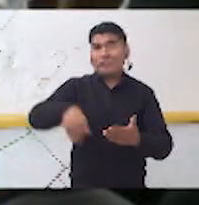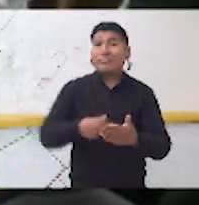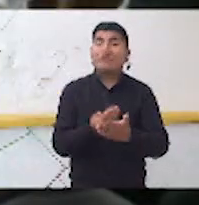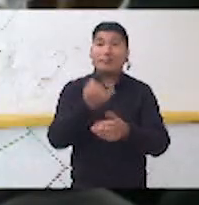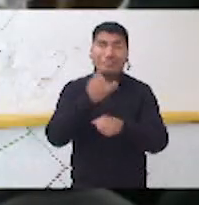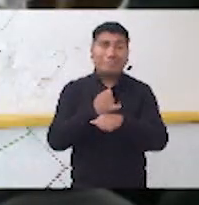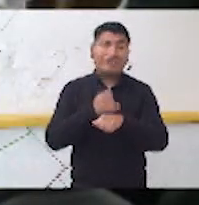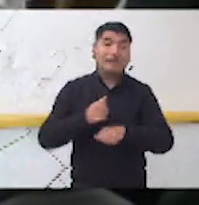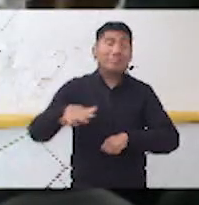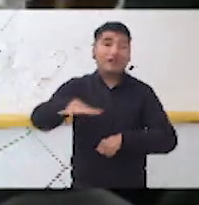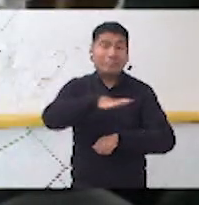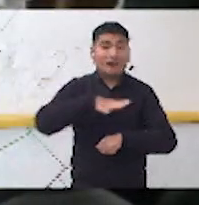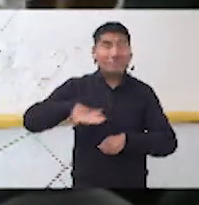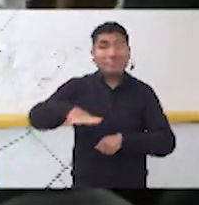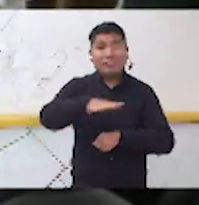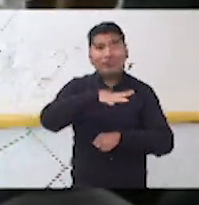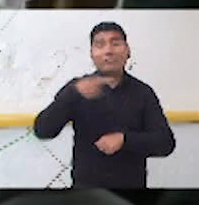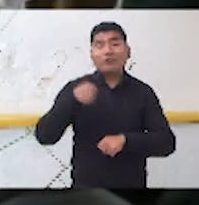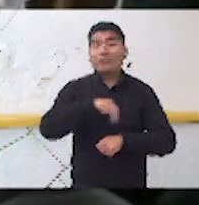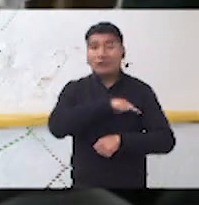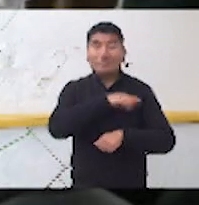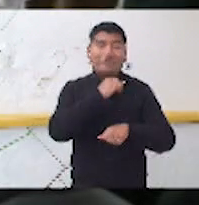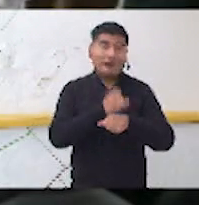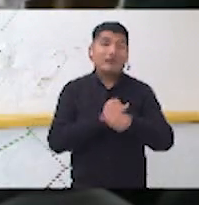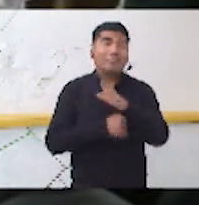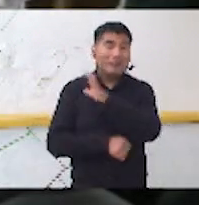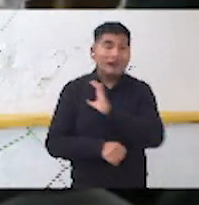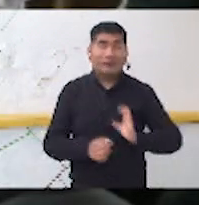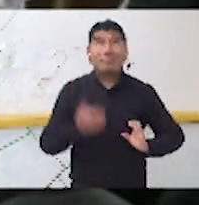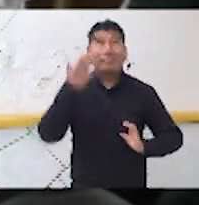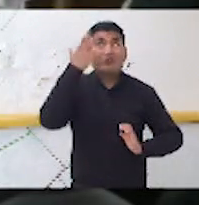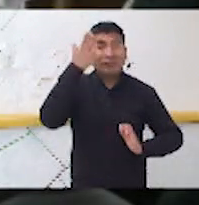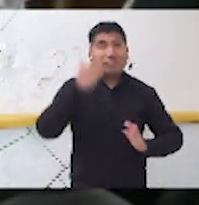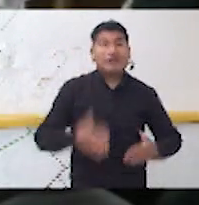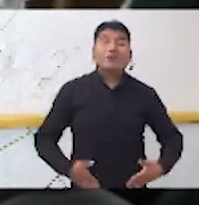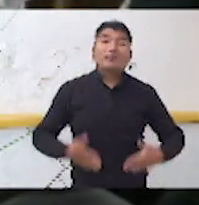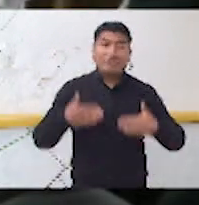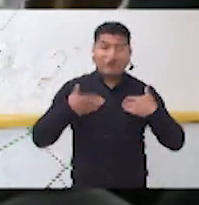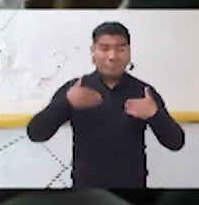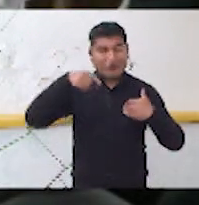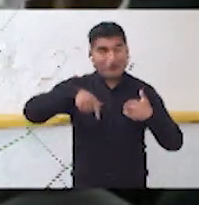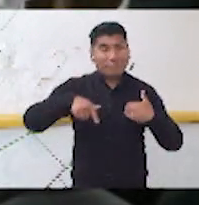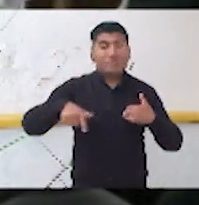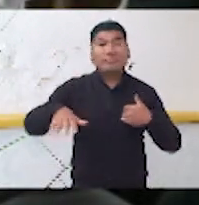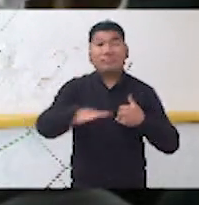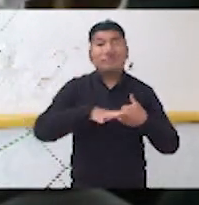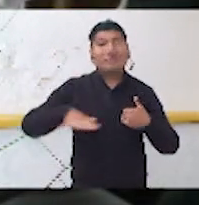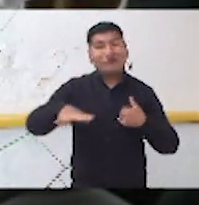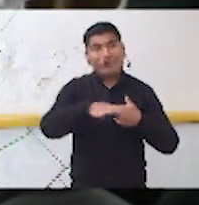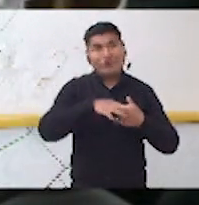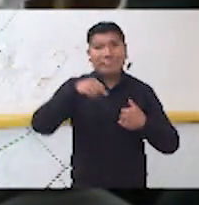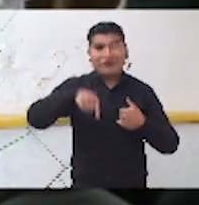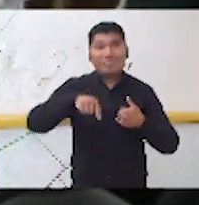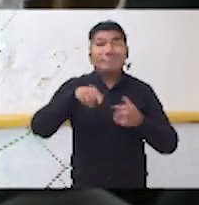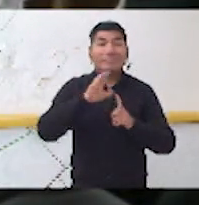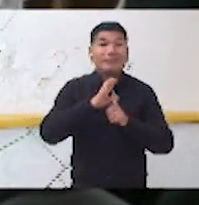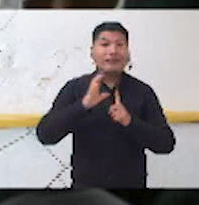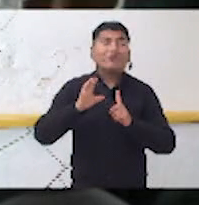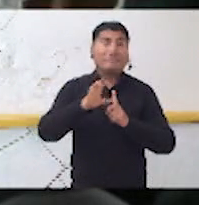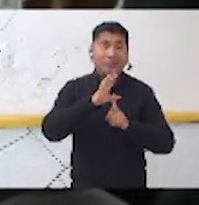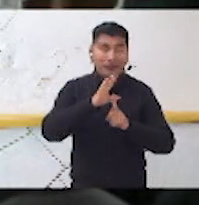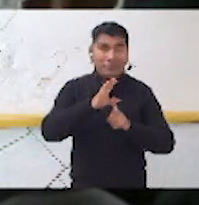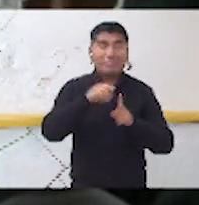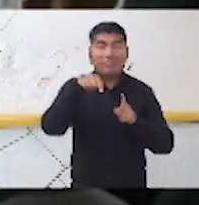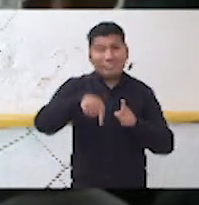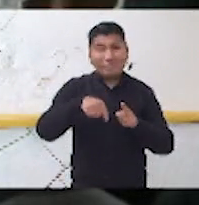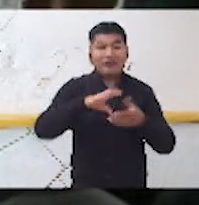iglesia local. Somos iglesias de Cristo que vive en estas tierras, en esta cultura y